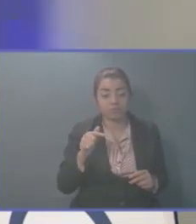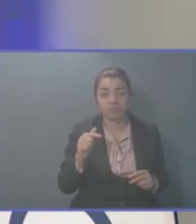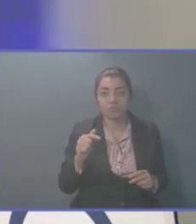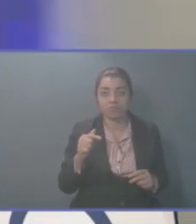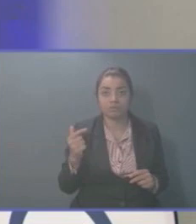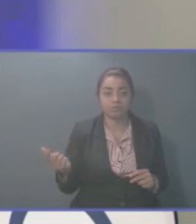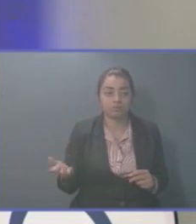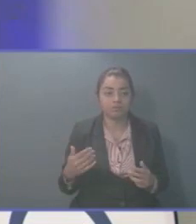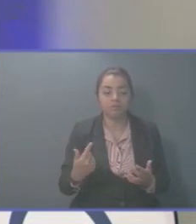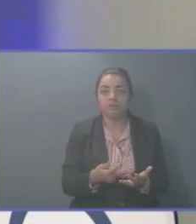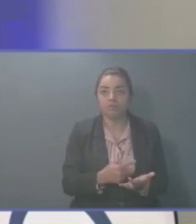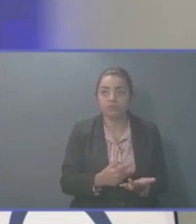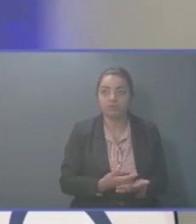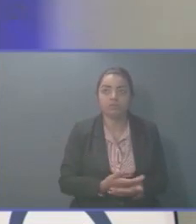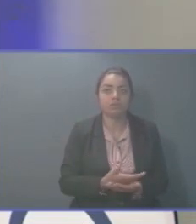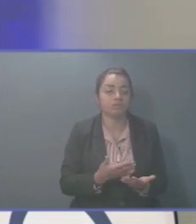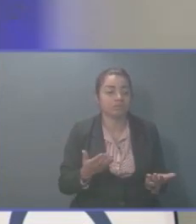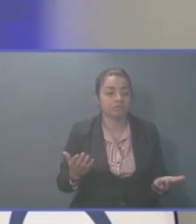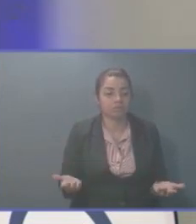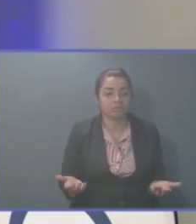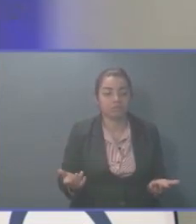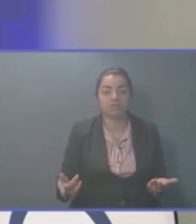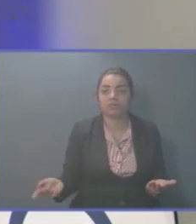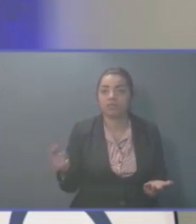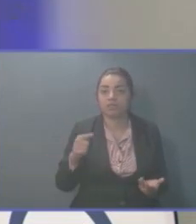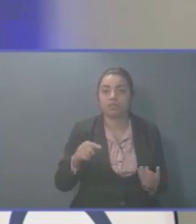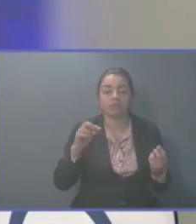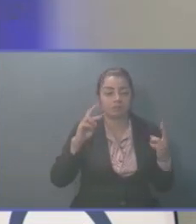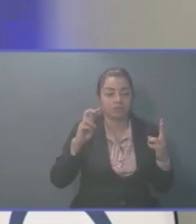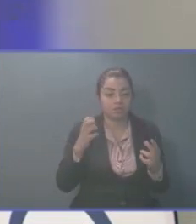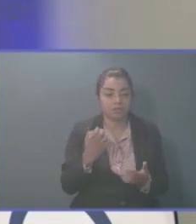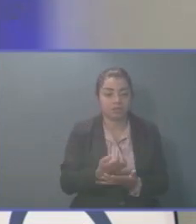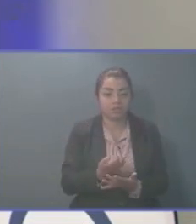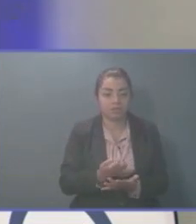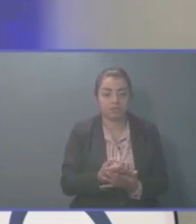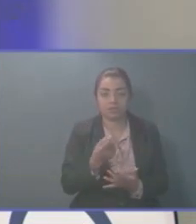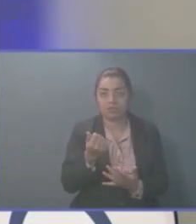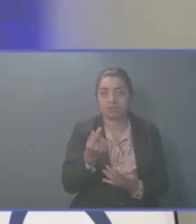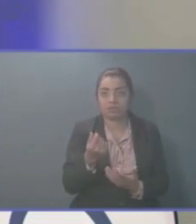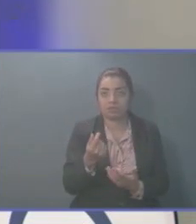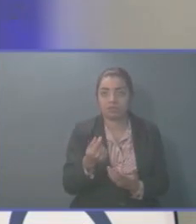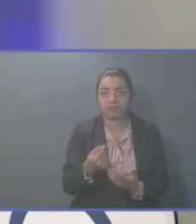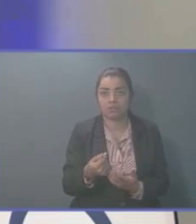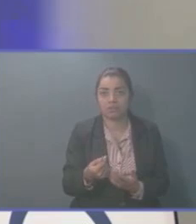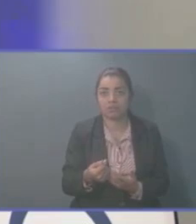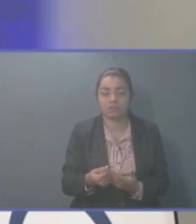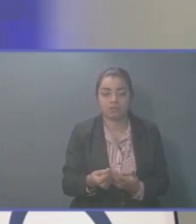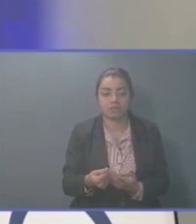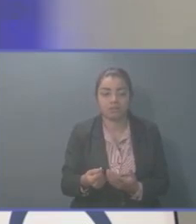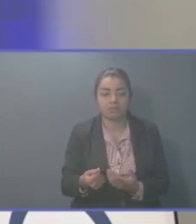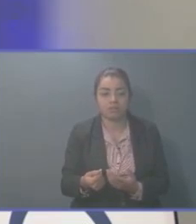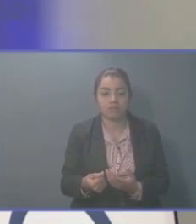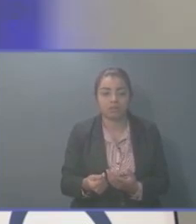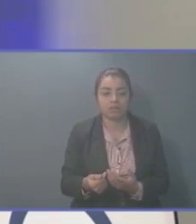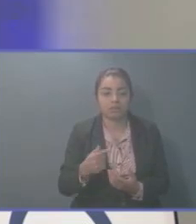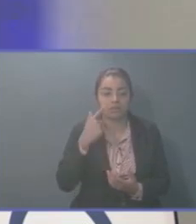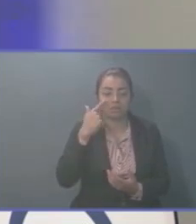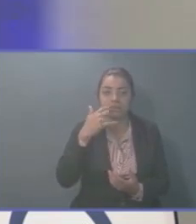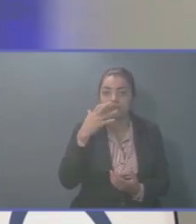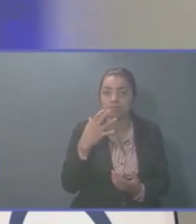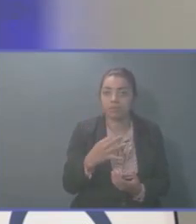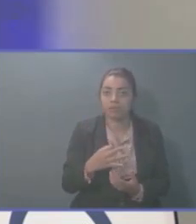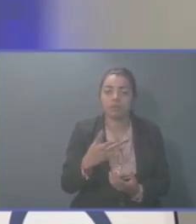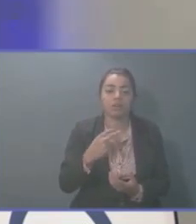ahí, aunque sea por un tema económico, siempre tiene que ver. Entonces no es cierto que el país no va a